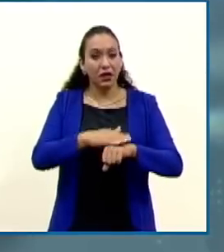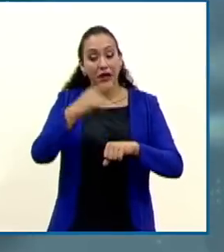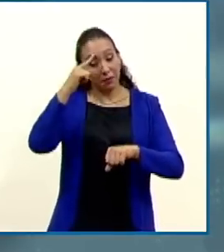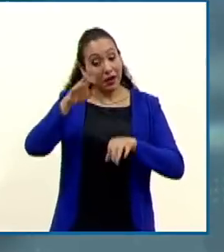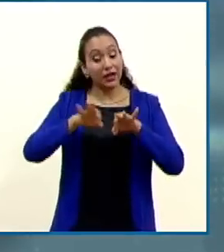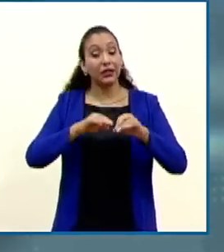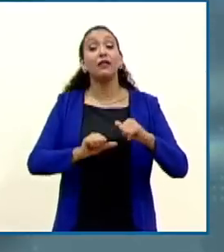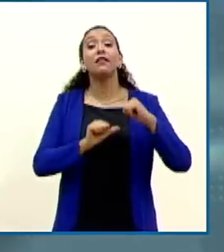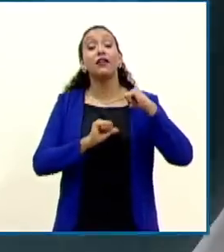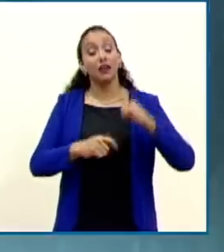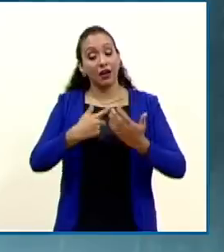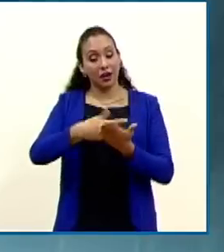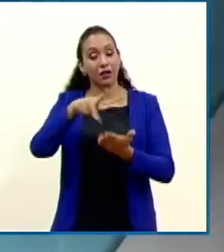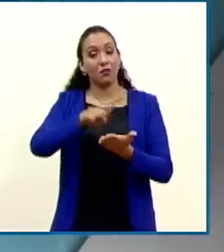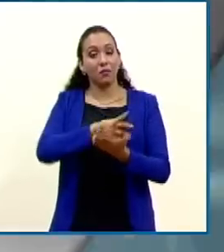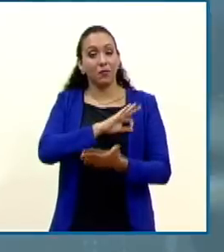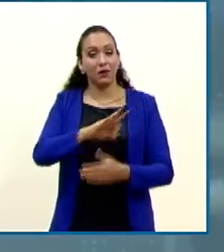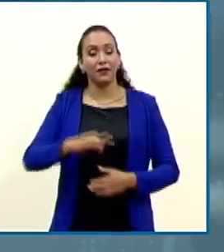de estas plazas.